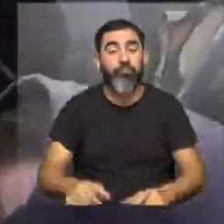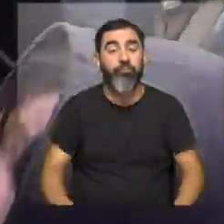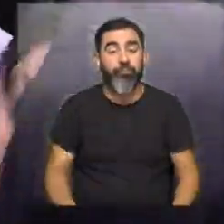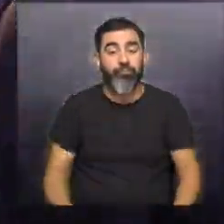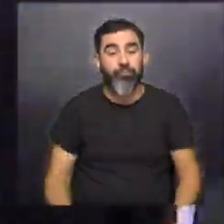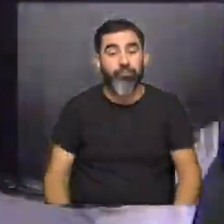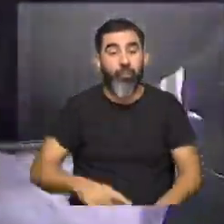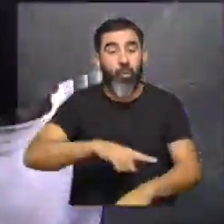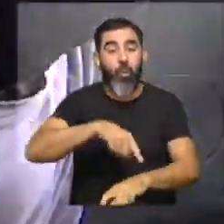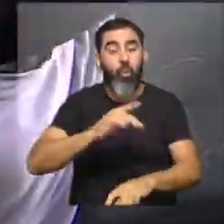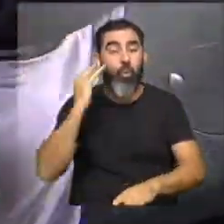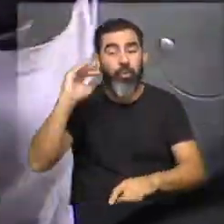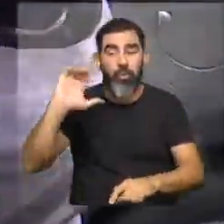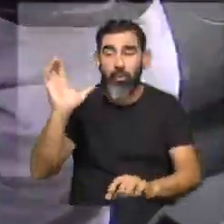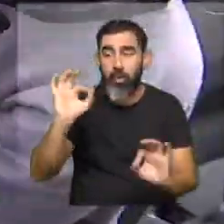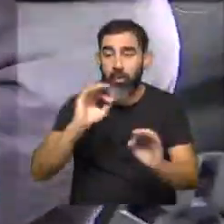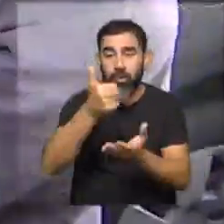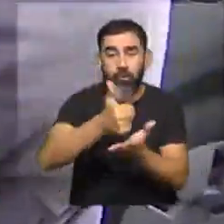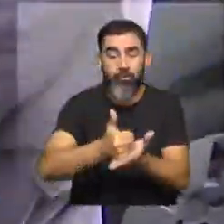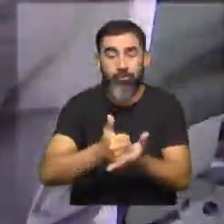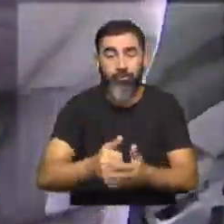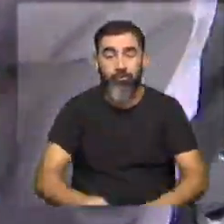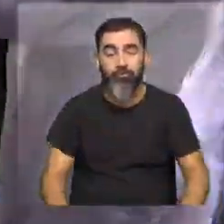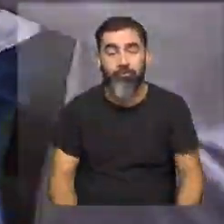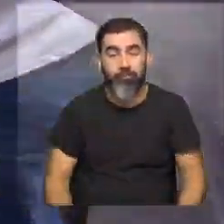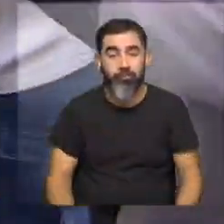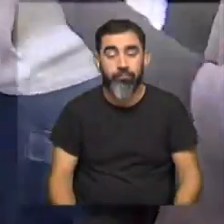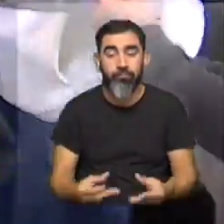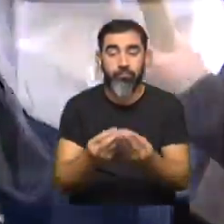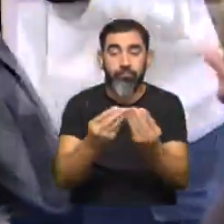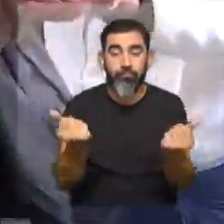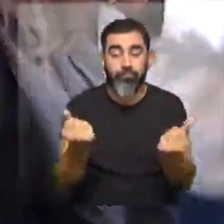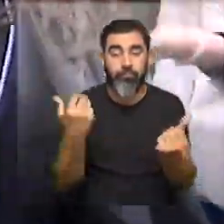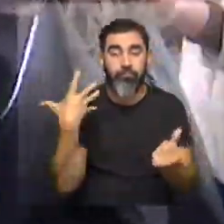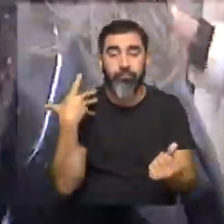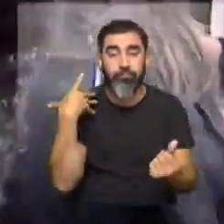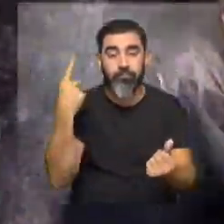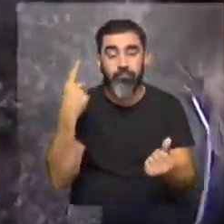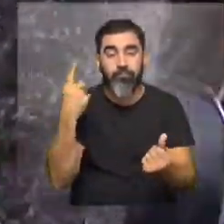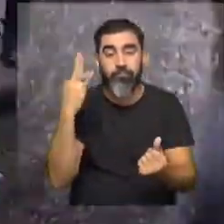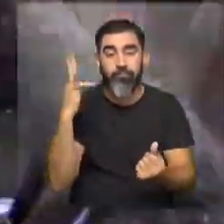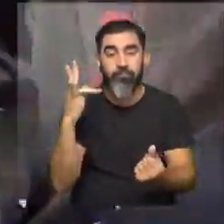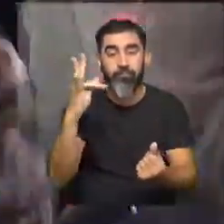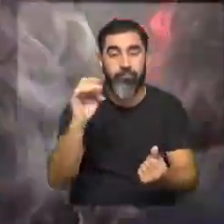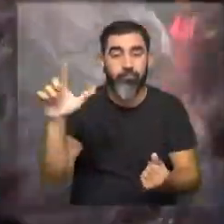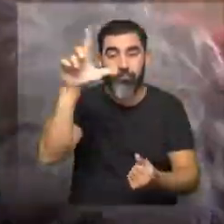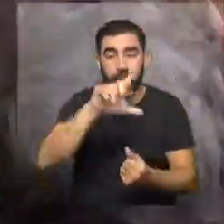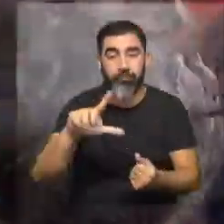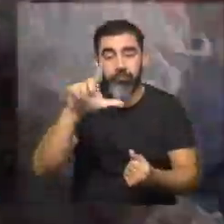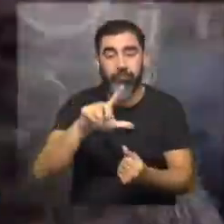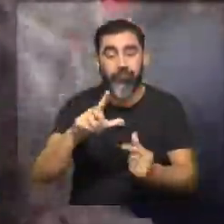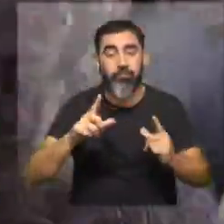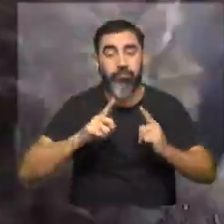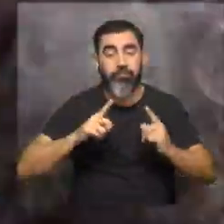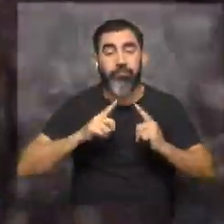horas docentes porque no se había presentado nadie. Eso de alguna manera desactivó el tema de la dirección futura en el Liceo IABA a la espera